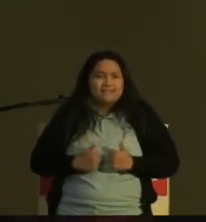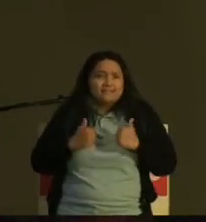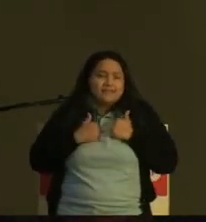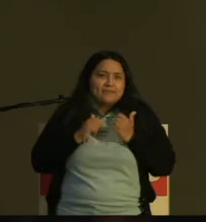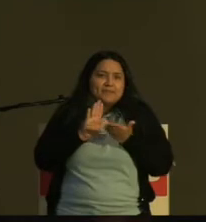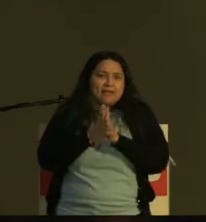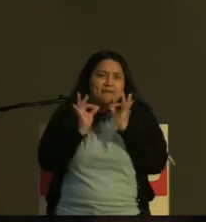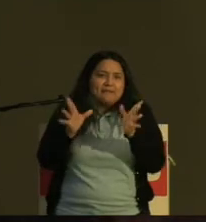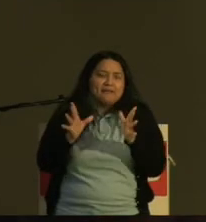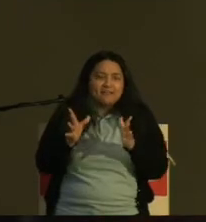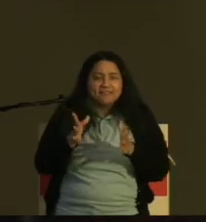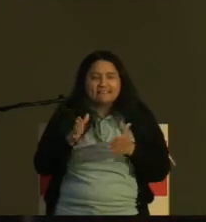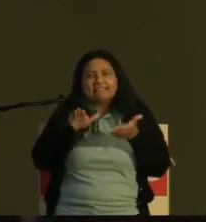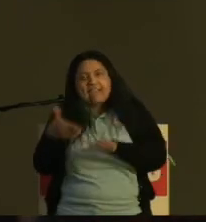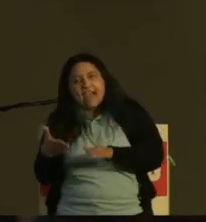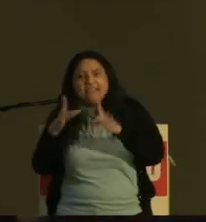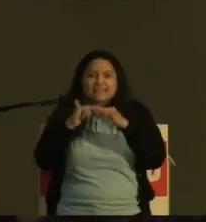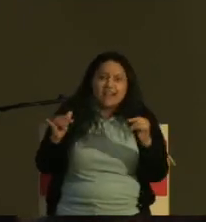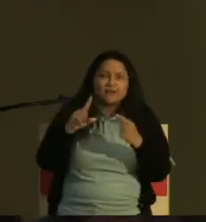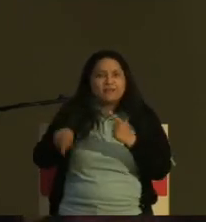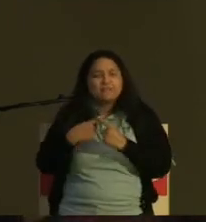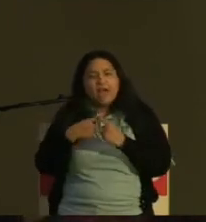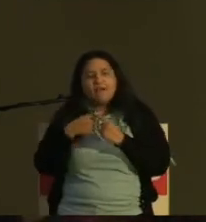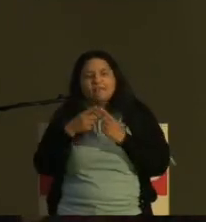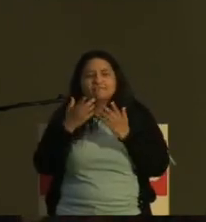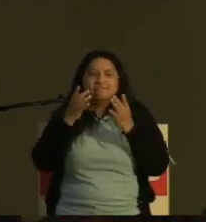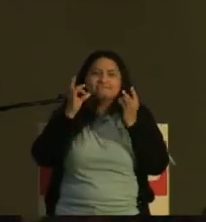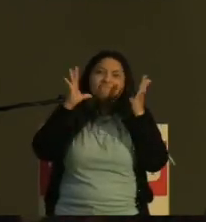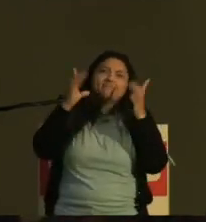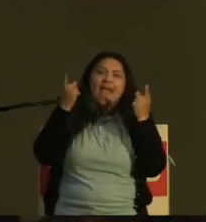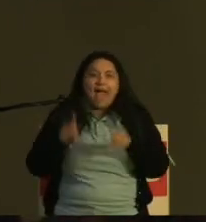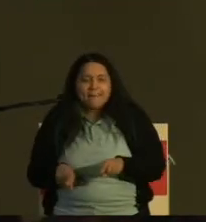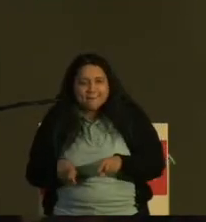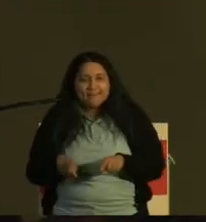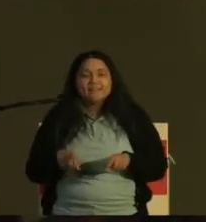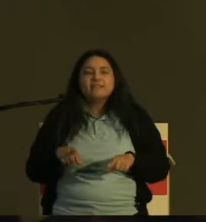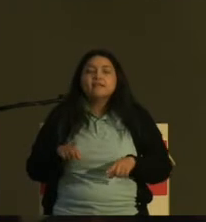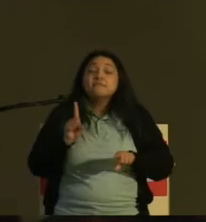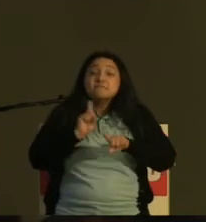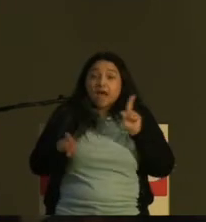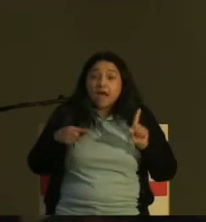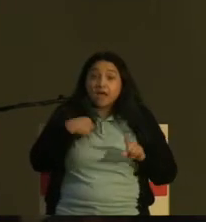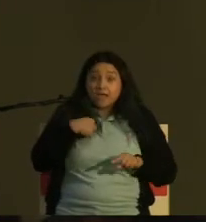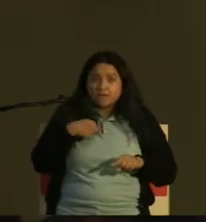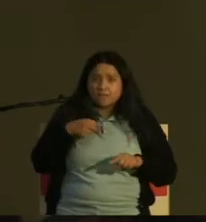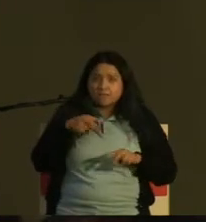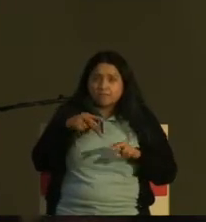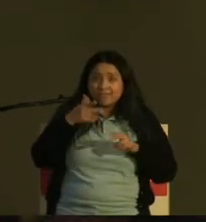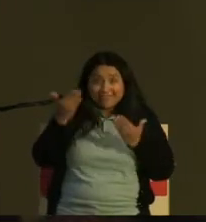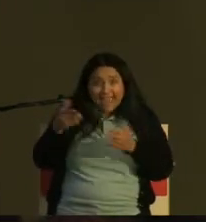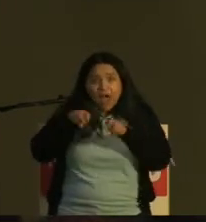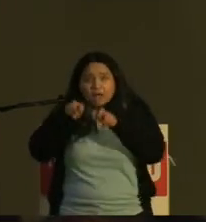estaba ocurriendo, de los muertos, etcétera, de esta tragedia, ¿no? Yo lo veo aquí, sí. Pero yo, está ahí, ahí está, y